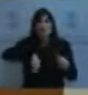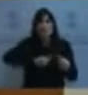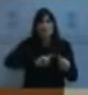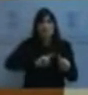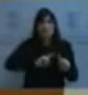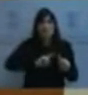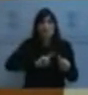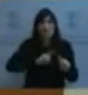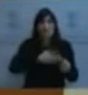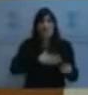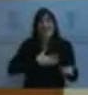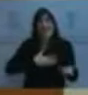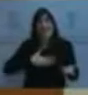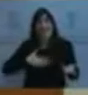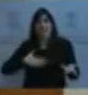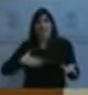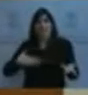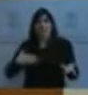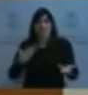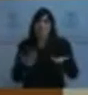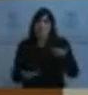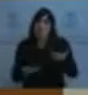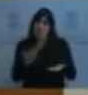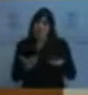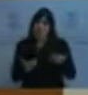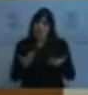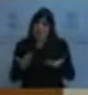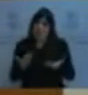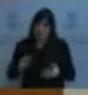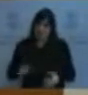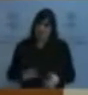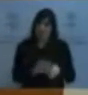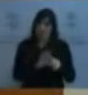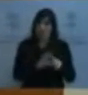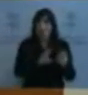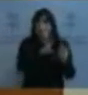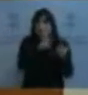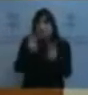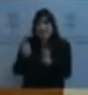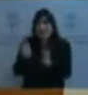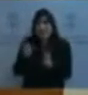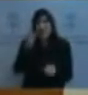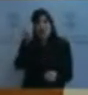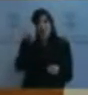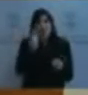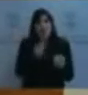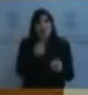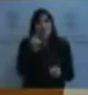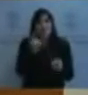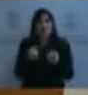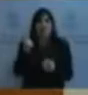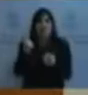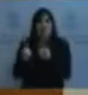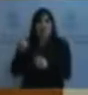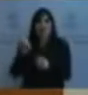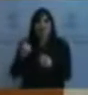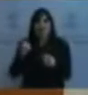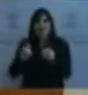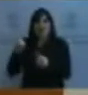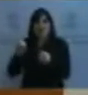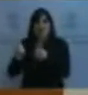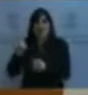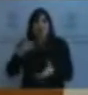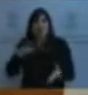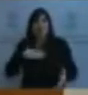respecto a un tema que creemos que en ocasiones puede desacreditar a un Parlamento en su conjunto, del que usted forma